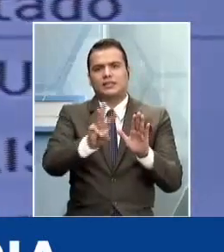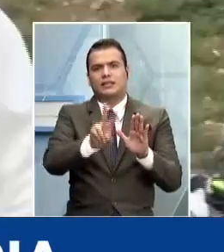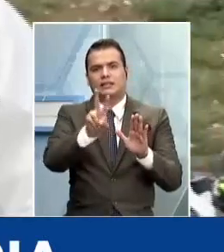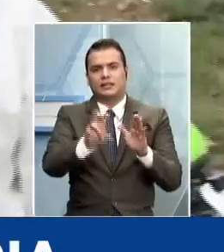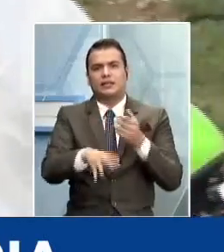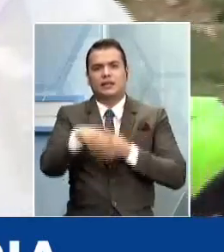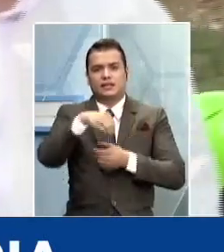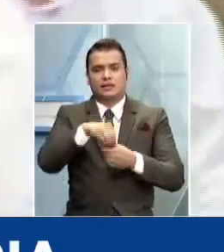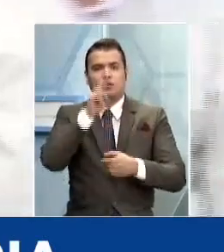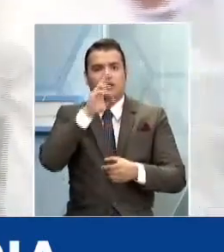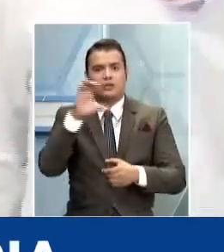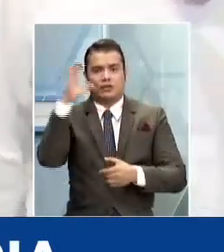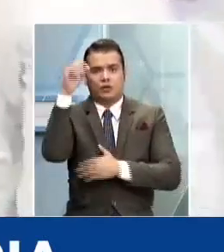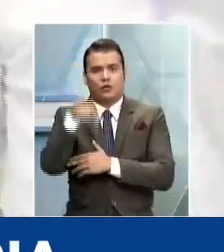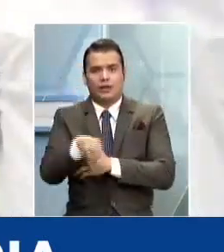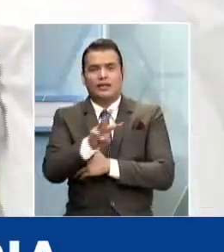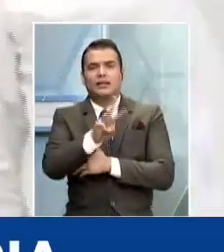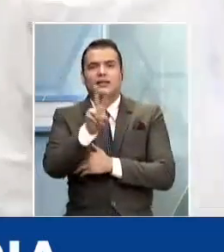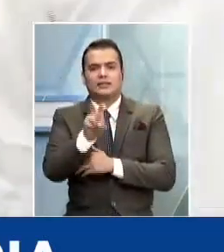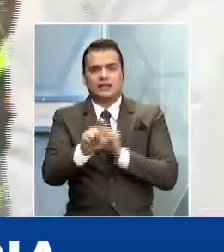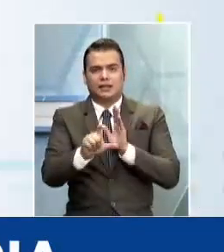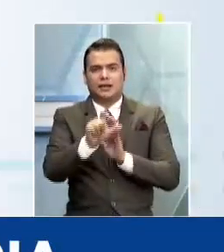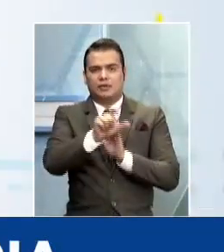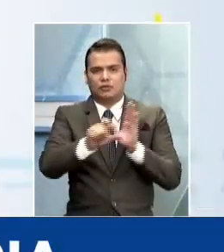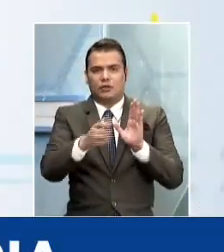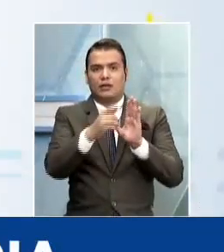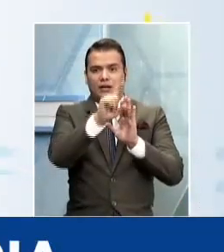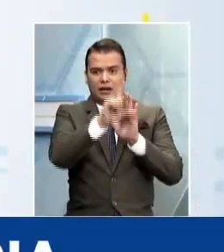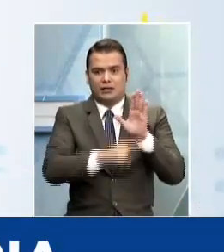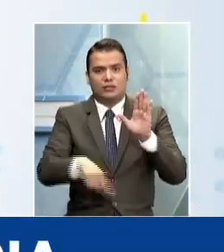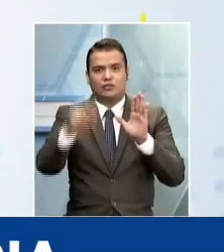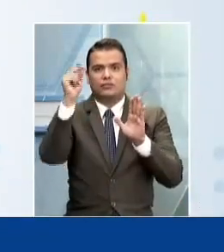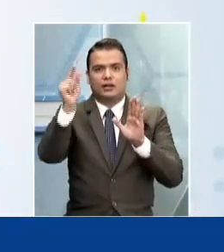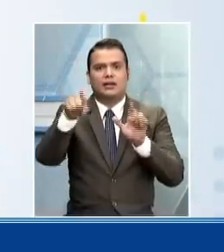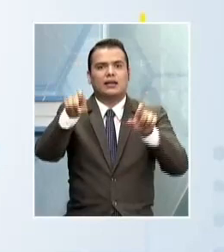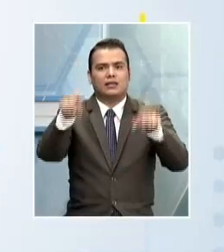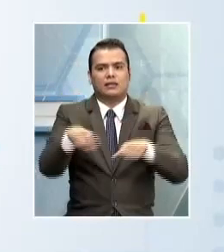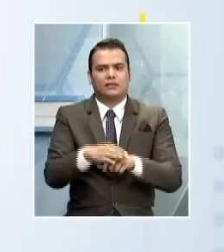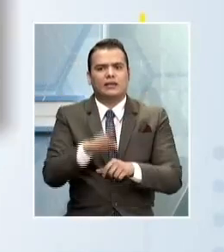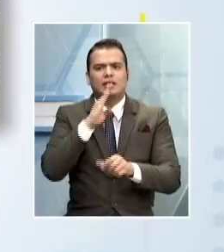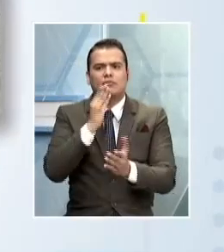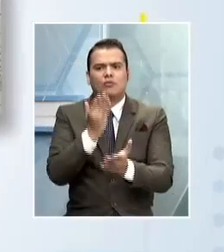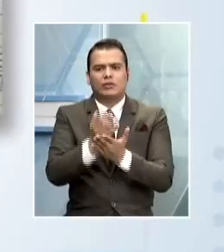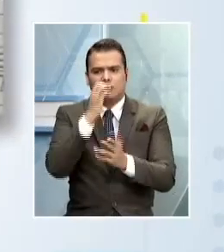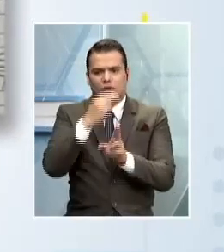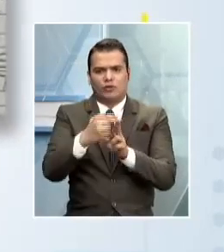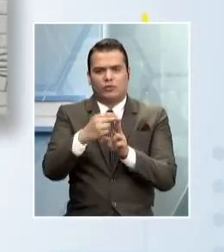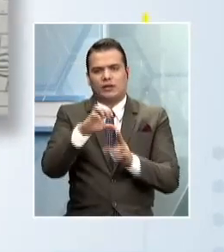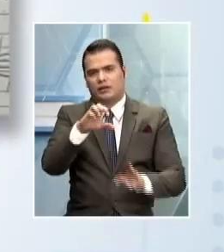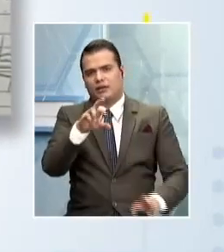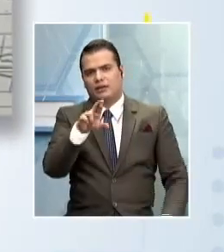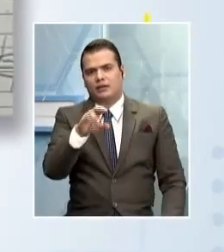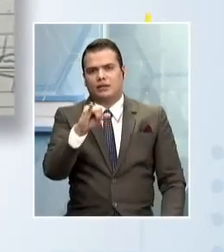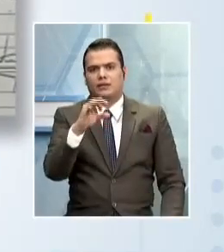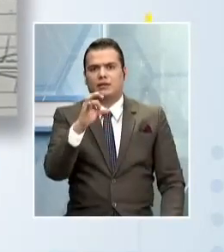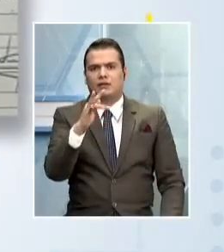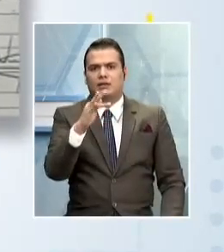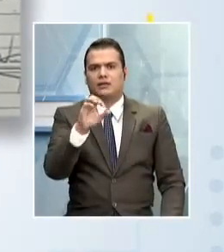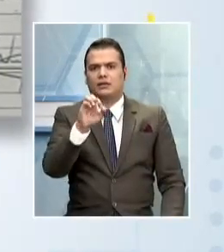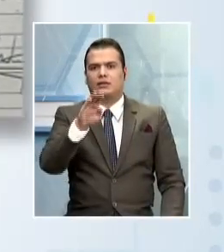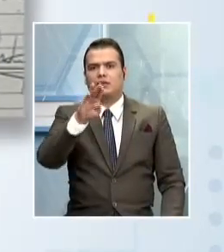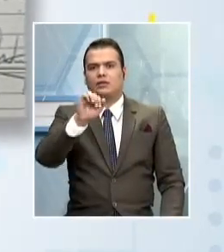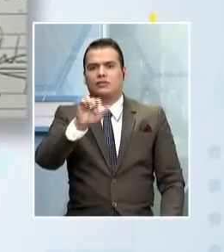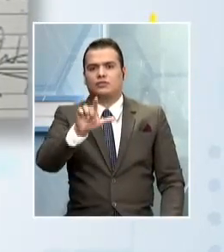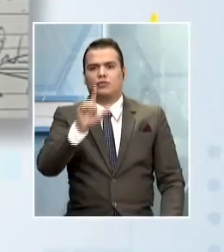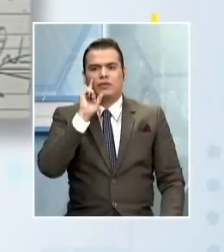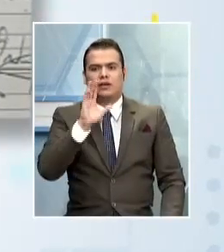todo el país a los que buscan revocarles el mandato. La iniciativa fue radicada por Cristóbal Ernesto Nave a través de la iniciativa